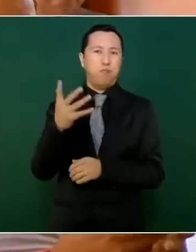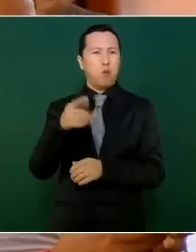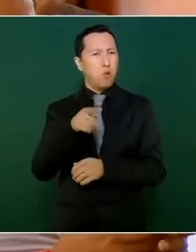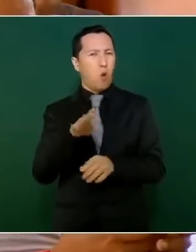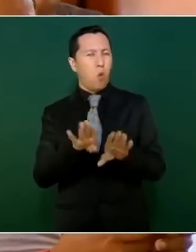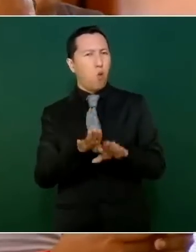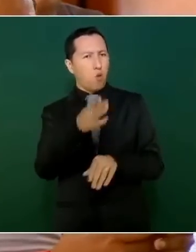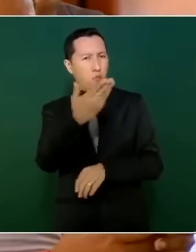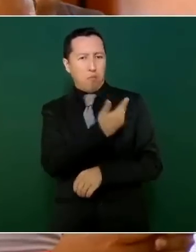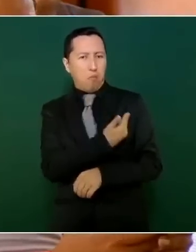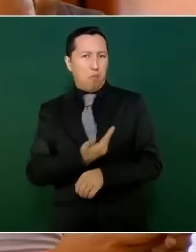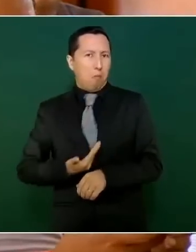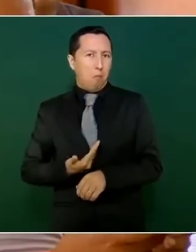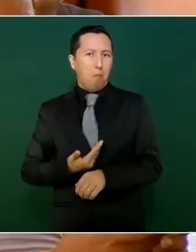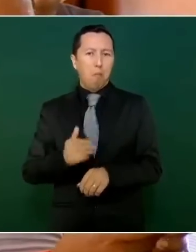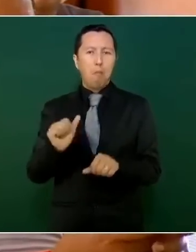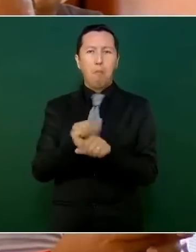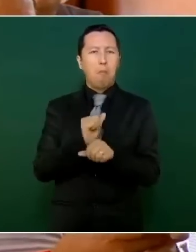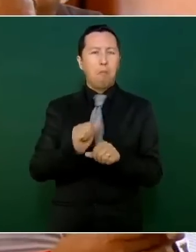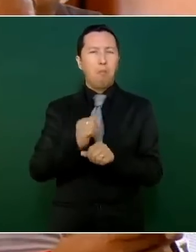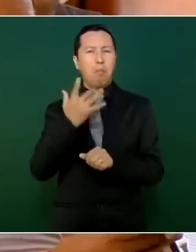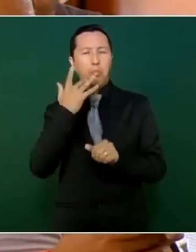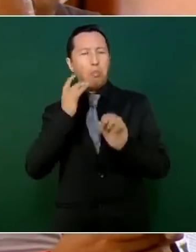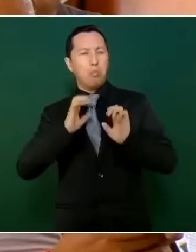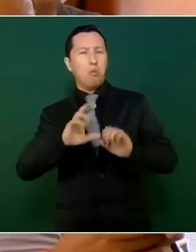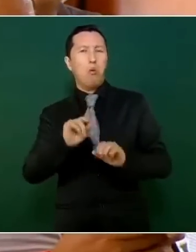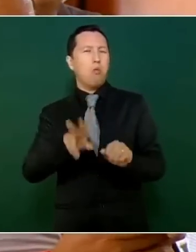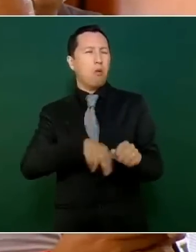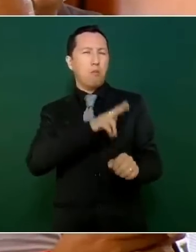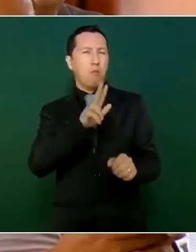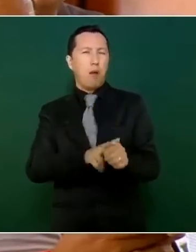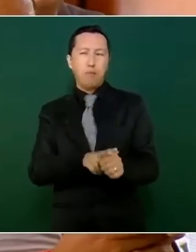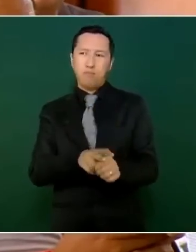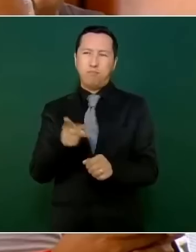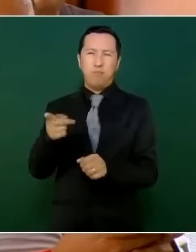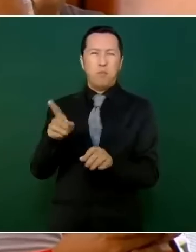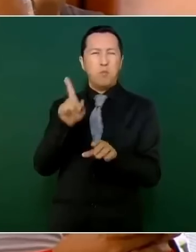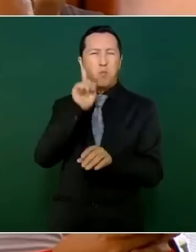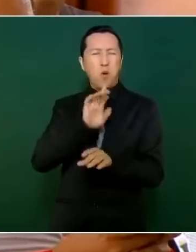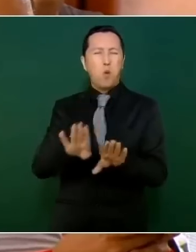tampoco. Entonces es un contraste que duele mucho